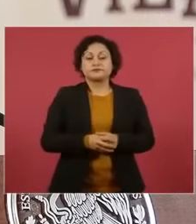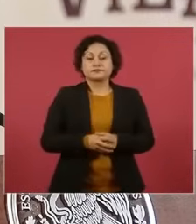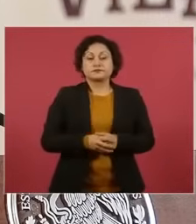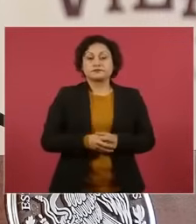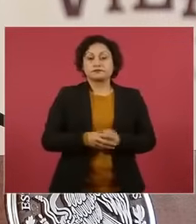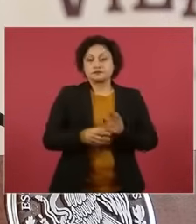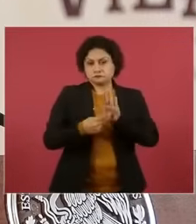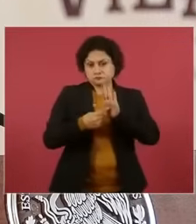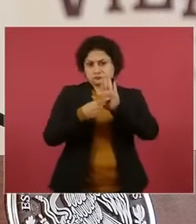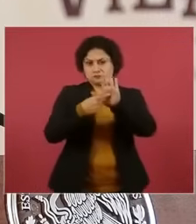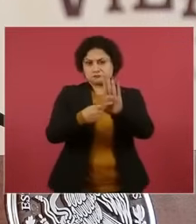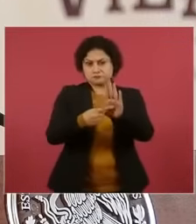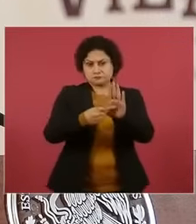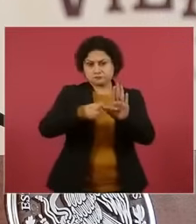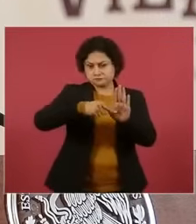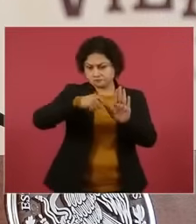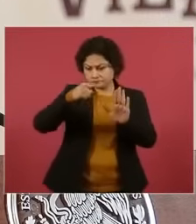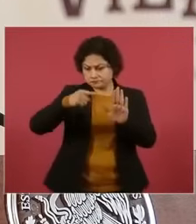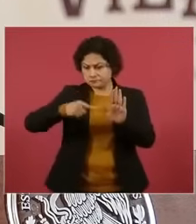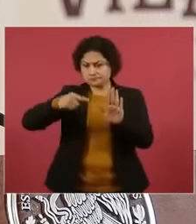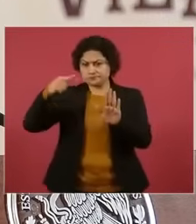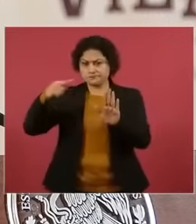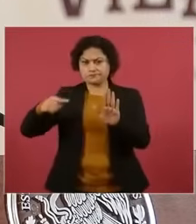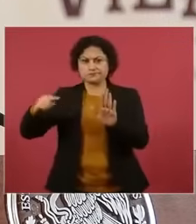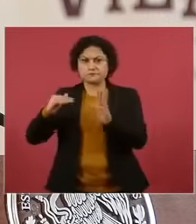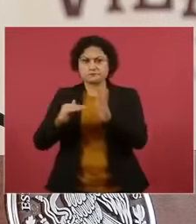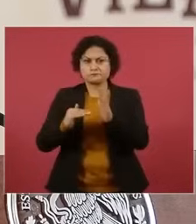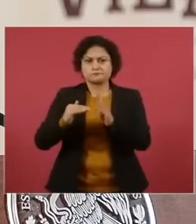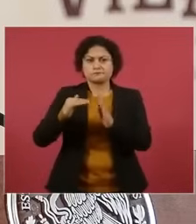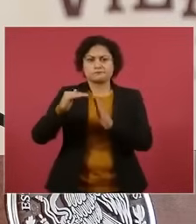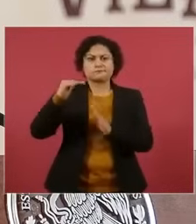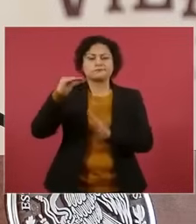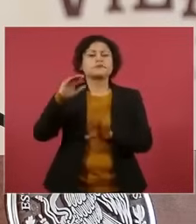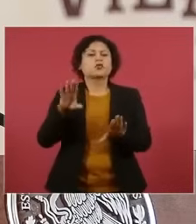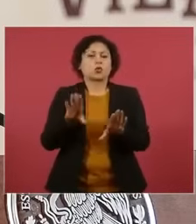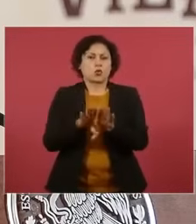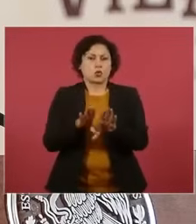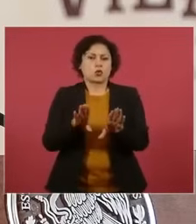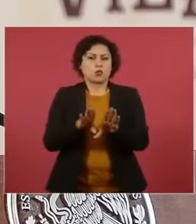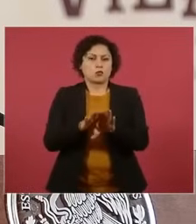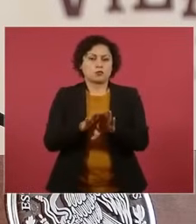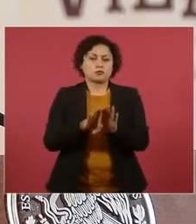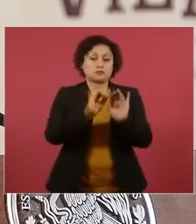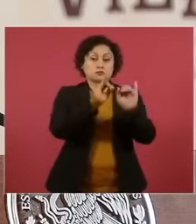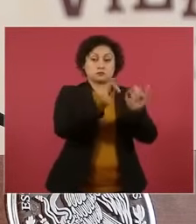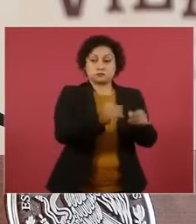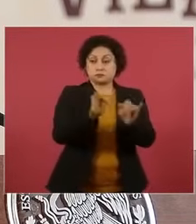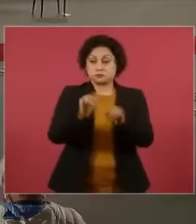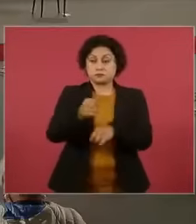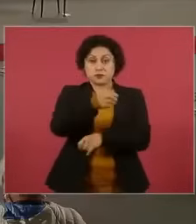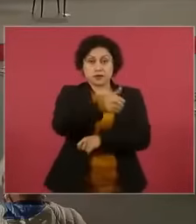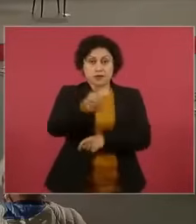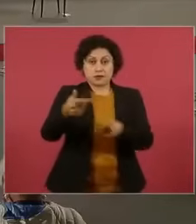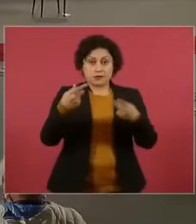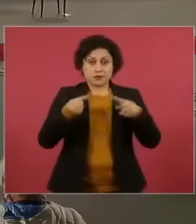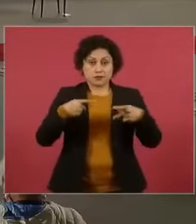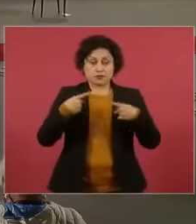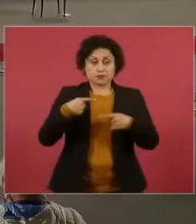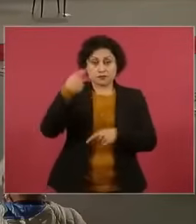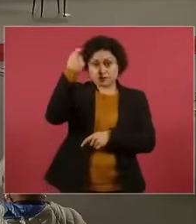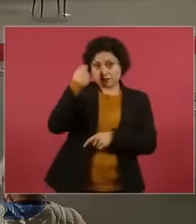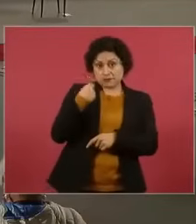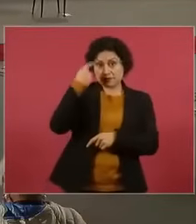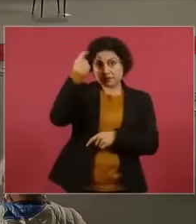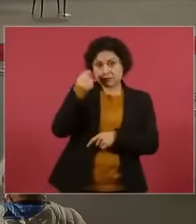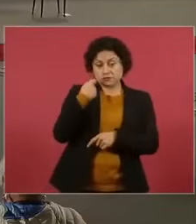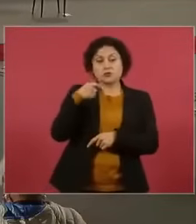ha evolucionado el monto individual de la pensión, no solamente dentro de la administración del presidente